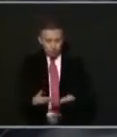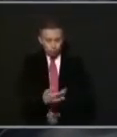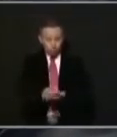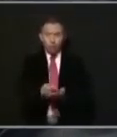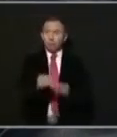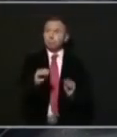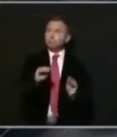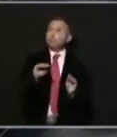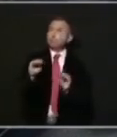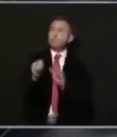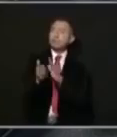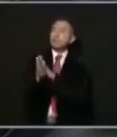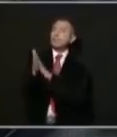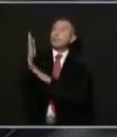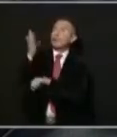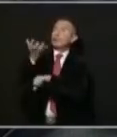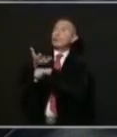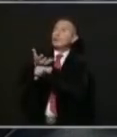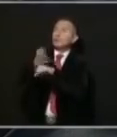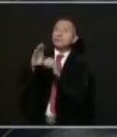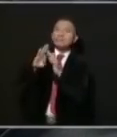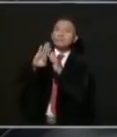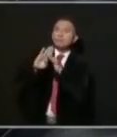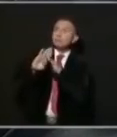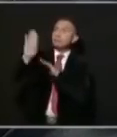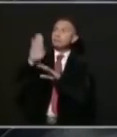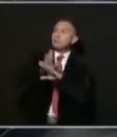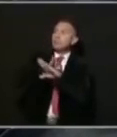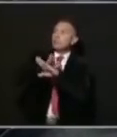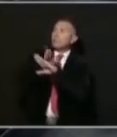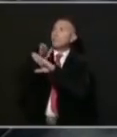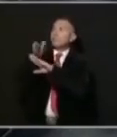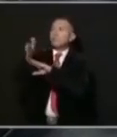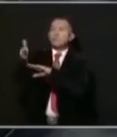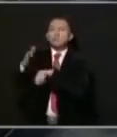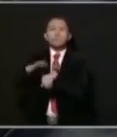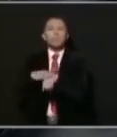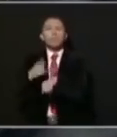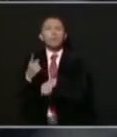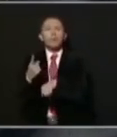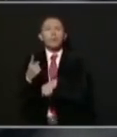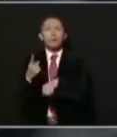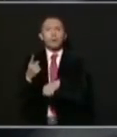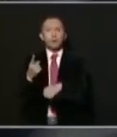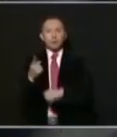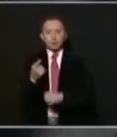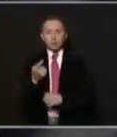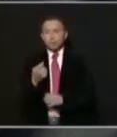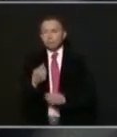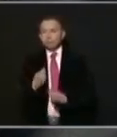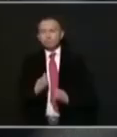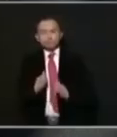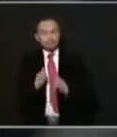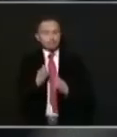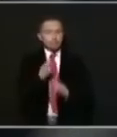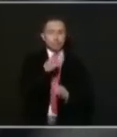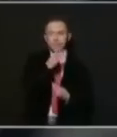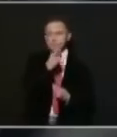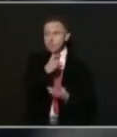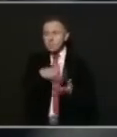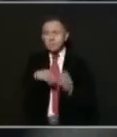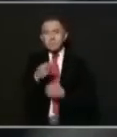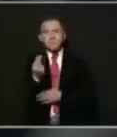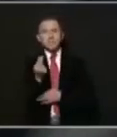necesidad, porque no encontraron en este periodo neoliberal que se